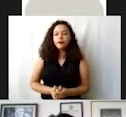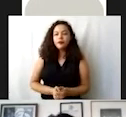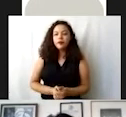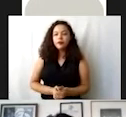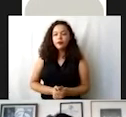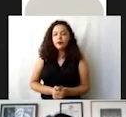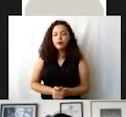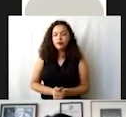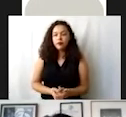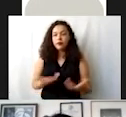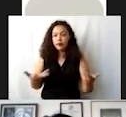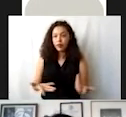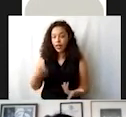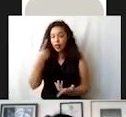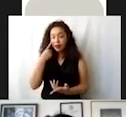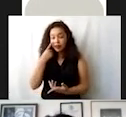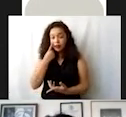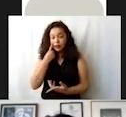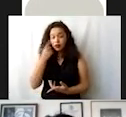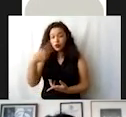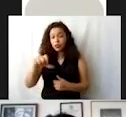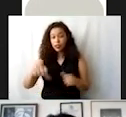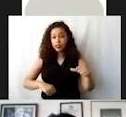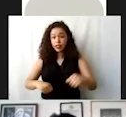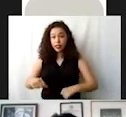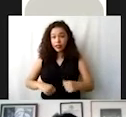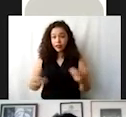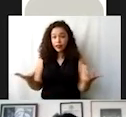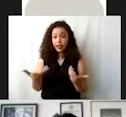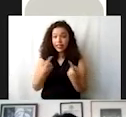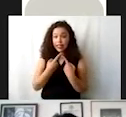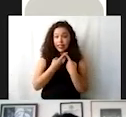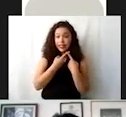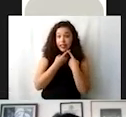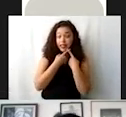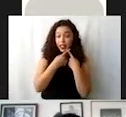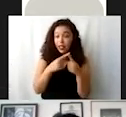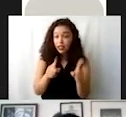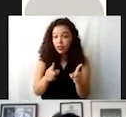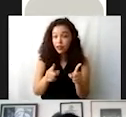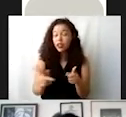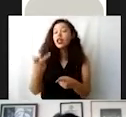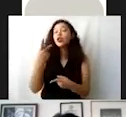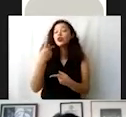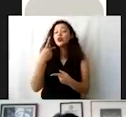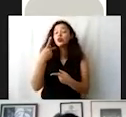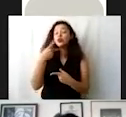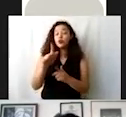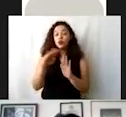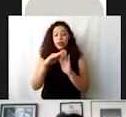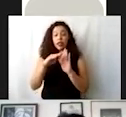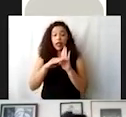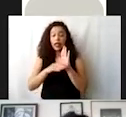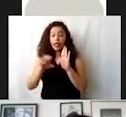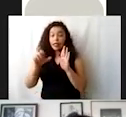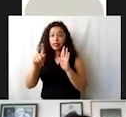si hacen una actividad distinta que no esté dentro de sus estatutos, se